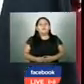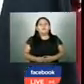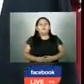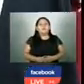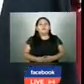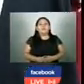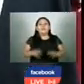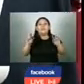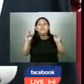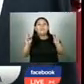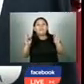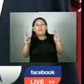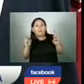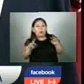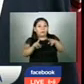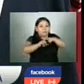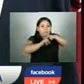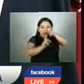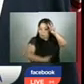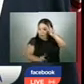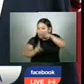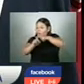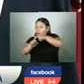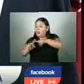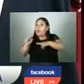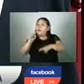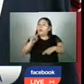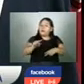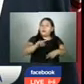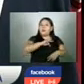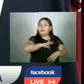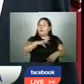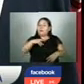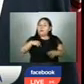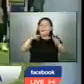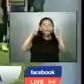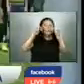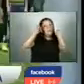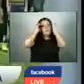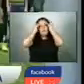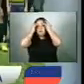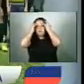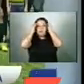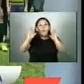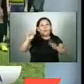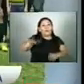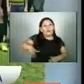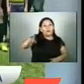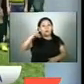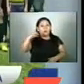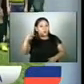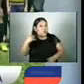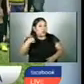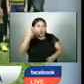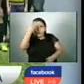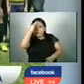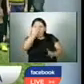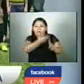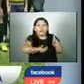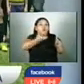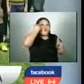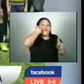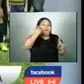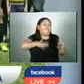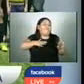El fenómeno de las desapariciones tiene en incertidumbre a una familia en Santa Tecla, quienes desconocen el paradero de una joven